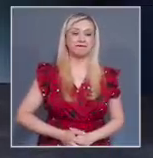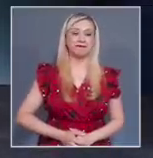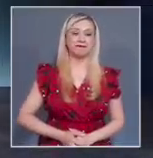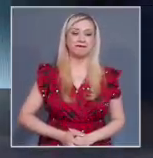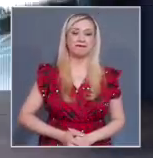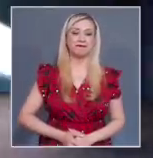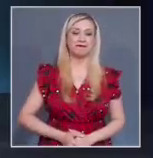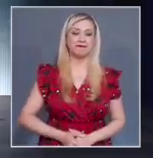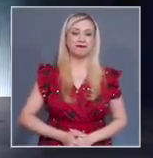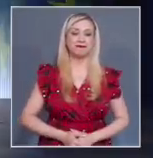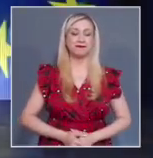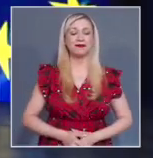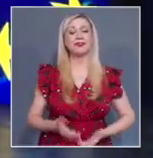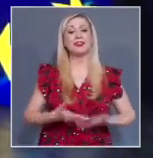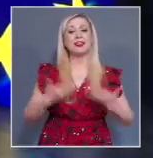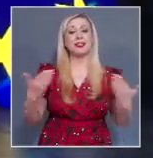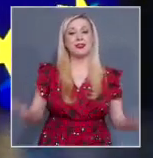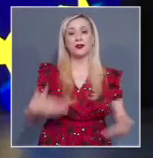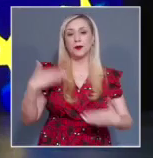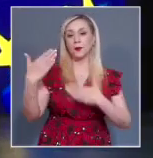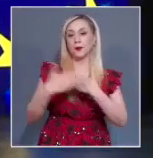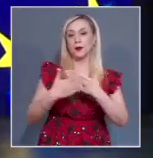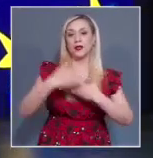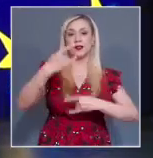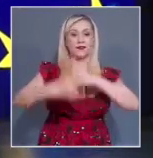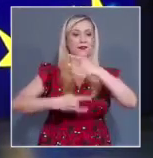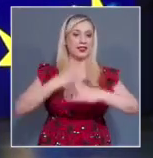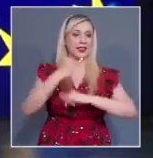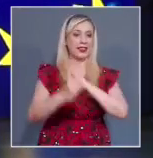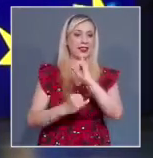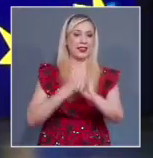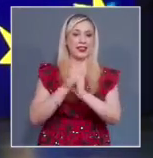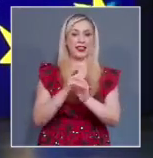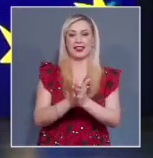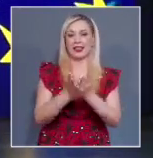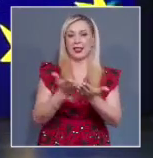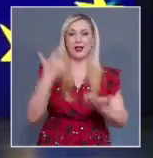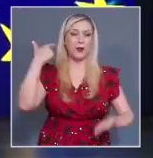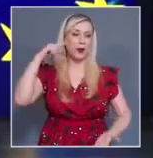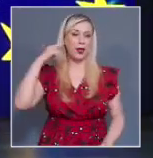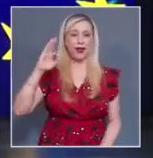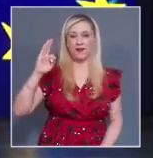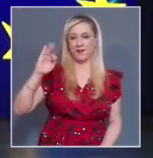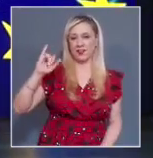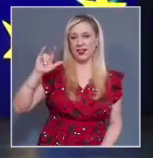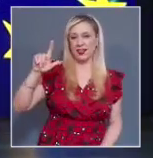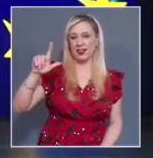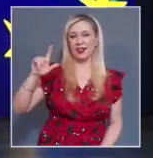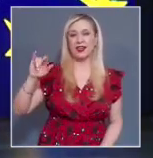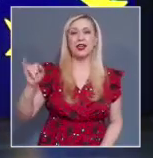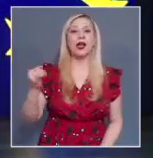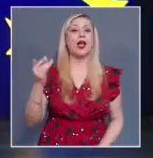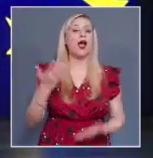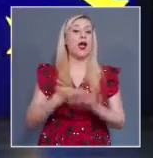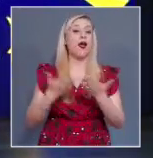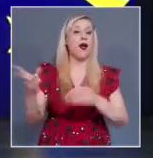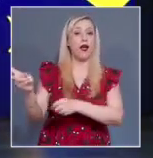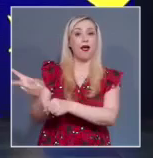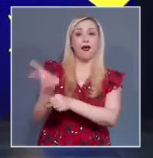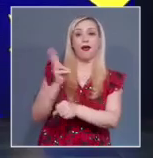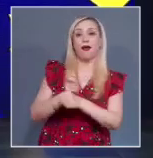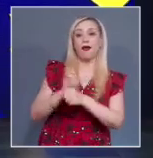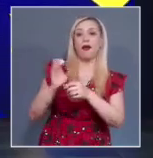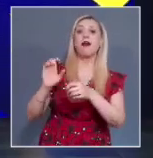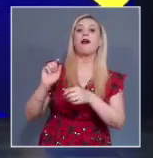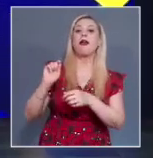Y la próxima edición de la Feria Internacional del Libro de Guadalajara tendrá como invitada de honor a la Comunidad Europea. Rosy García nos